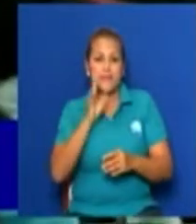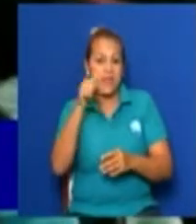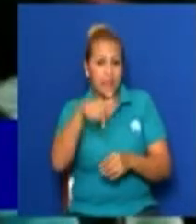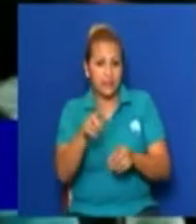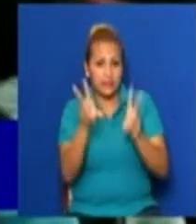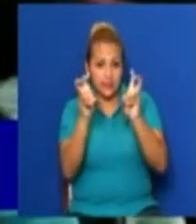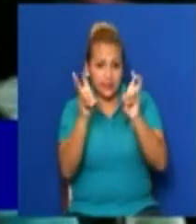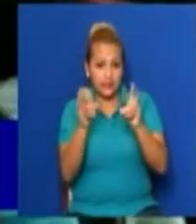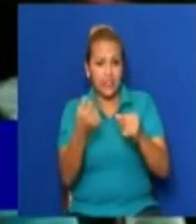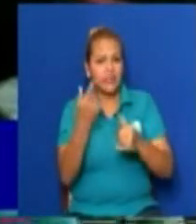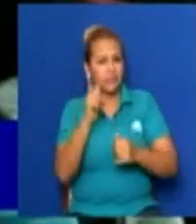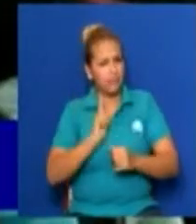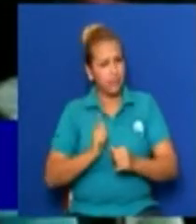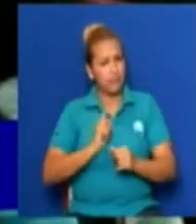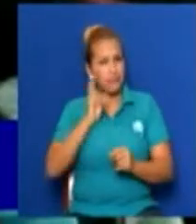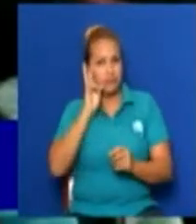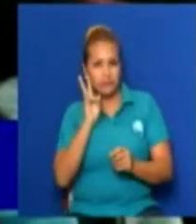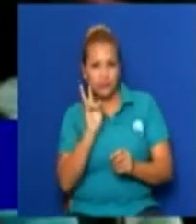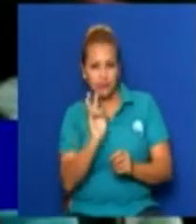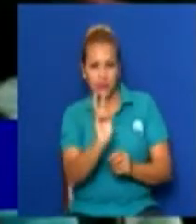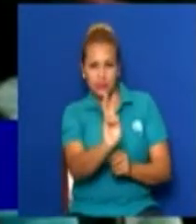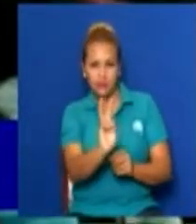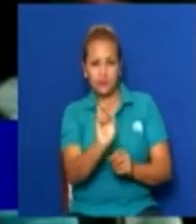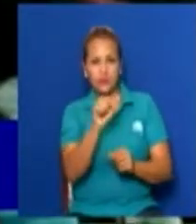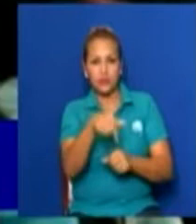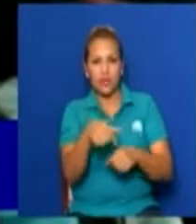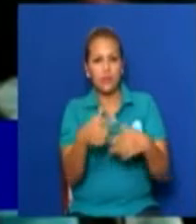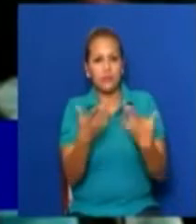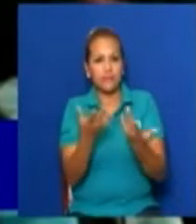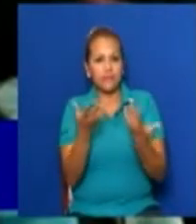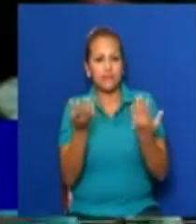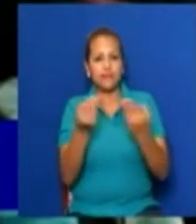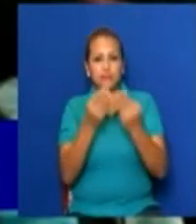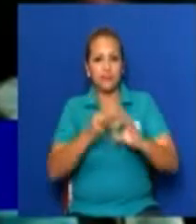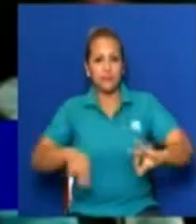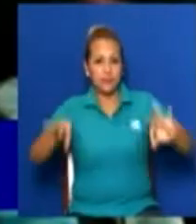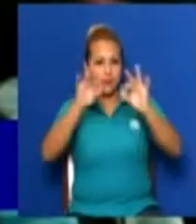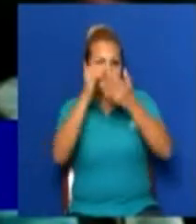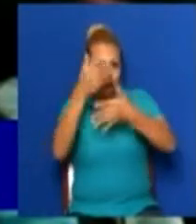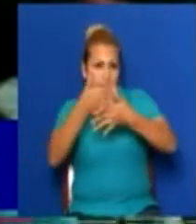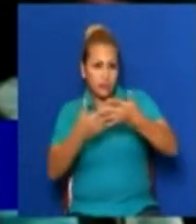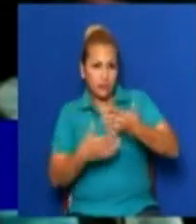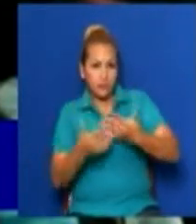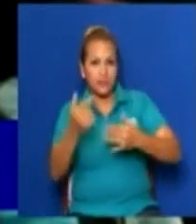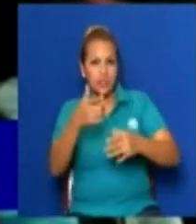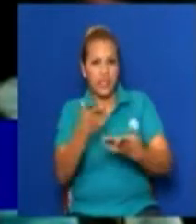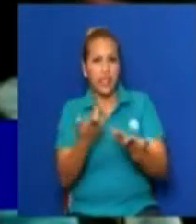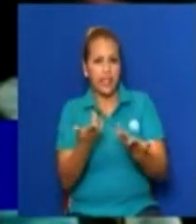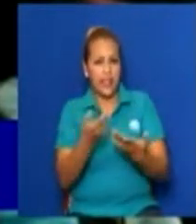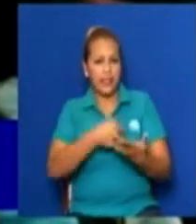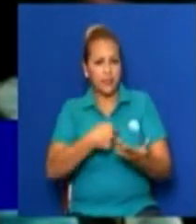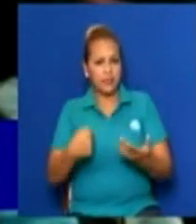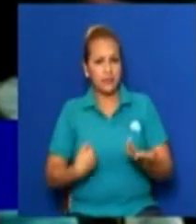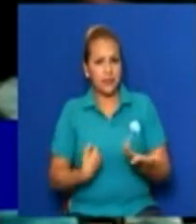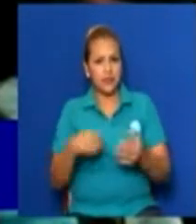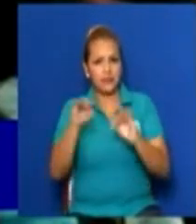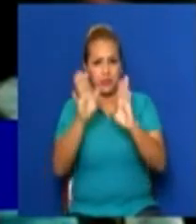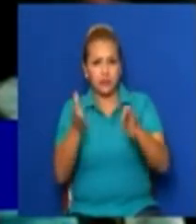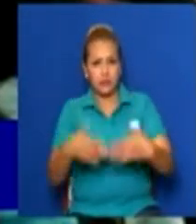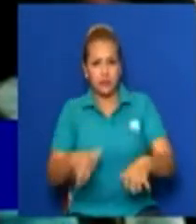que visibilizar un aspecto, una tarea importante que realiza la mujer, que es el